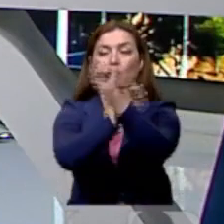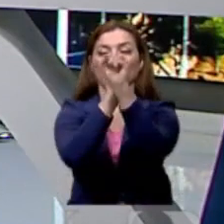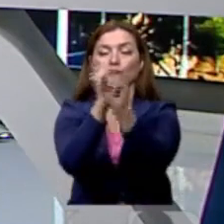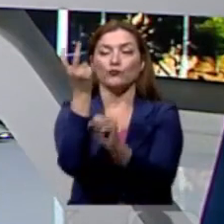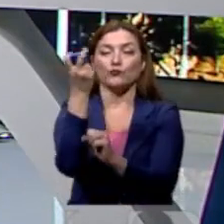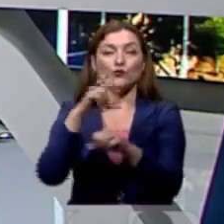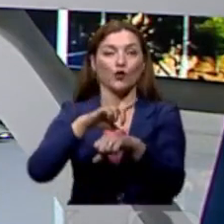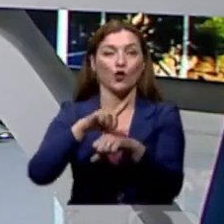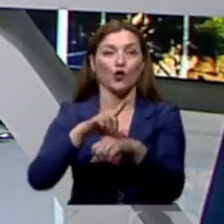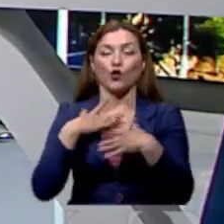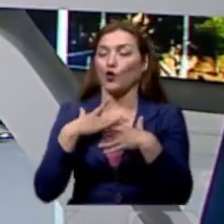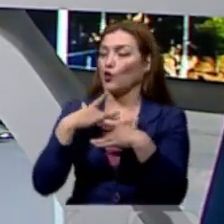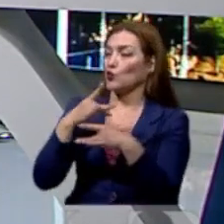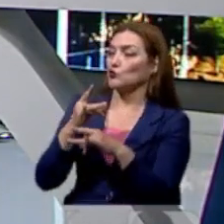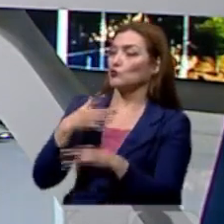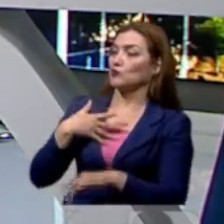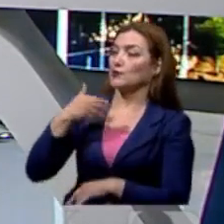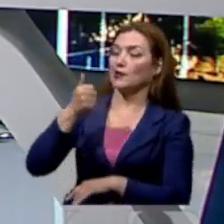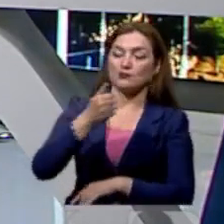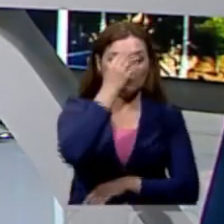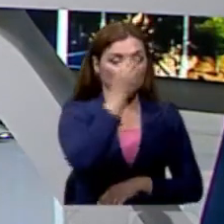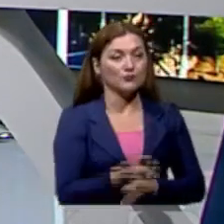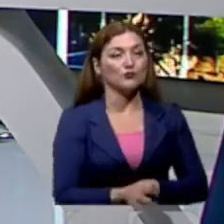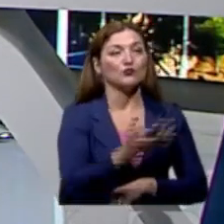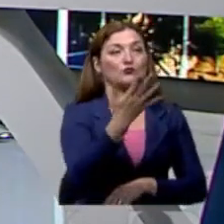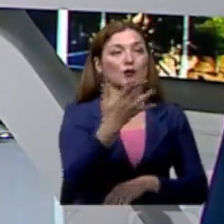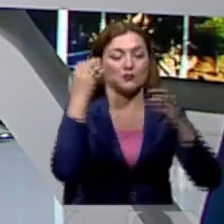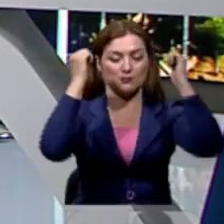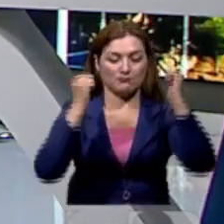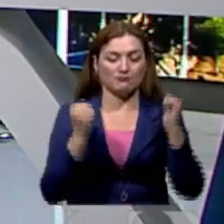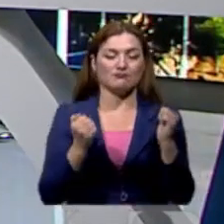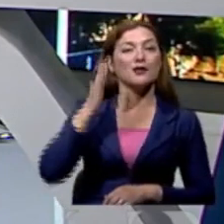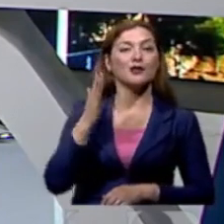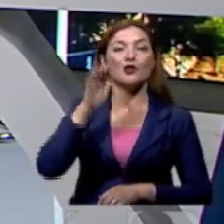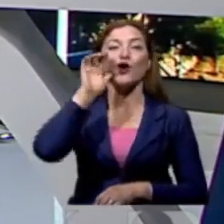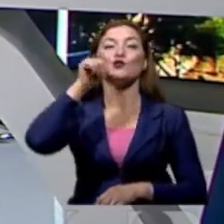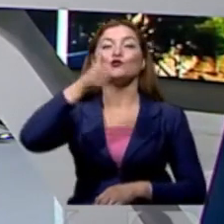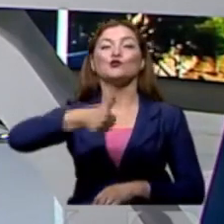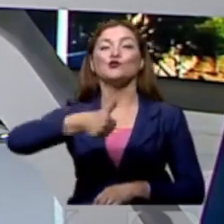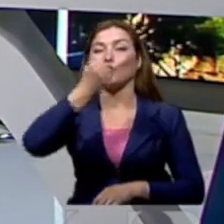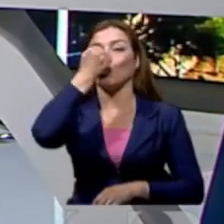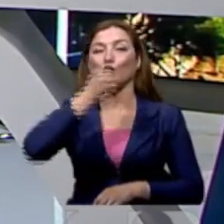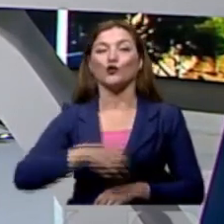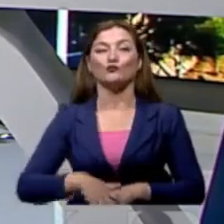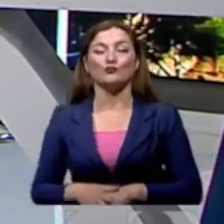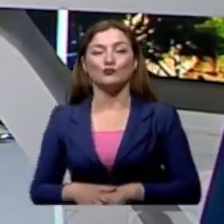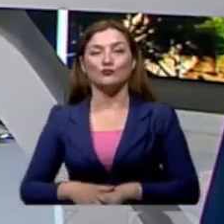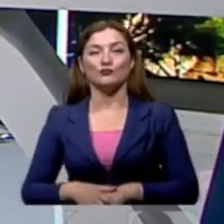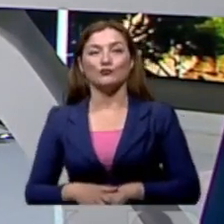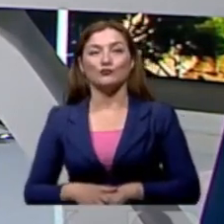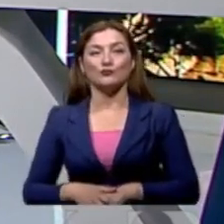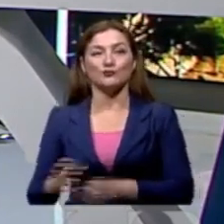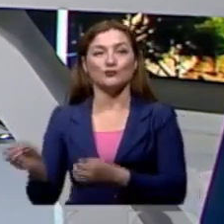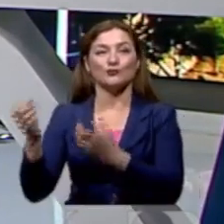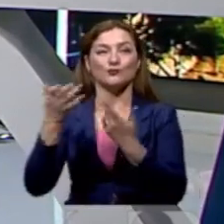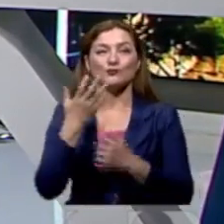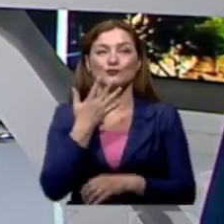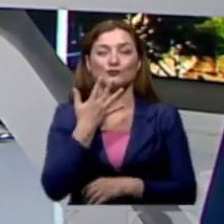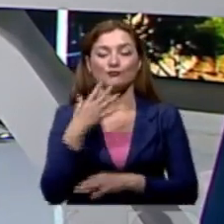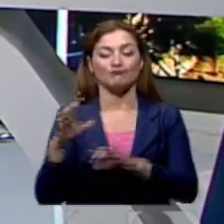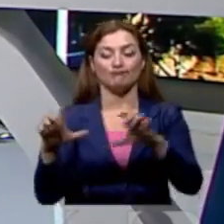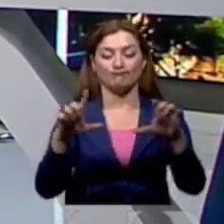Quito capaz nos puede estar afectando en infraestructuras estratégicas y una de ellas es el tema del metro. Sin embargo, en caso de que el fenómeno del Niño llegue debilitado,